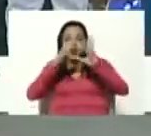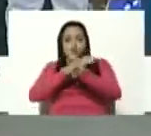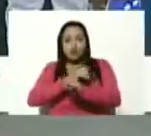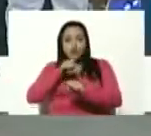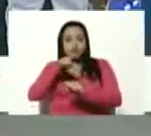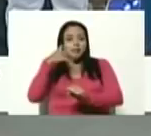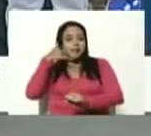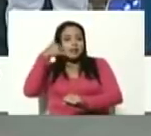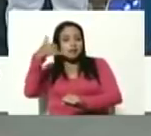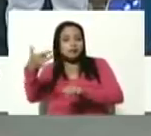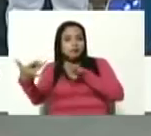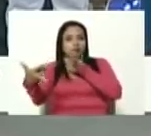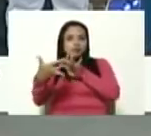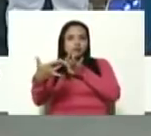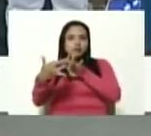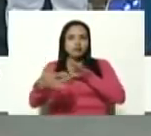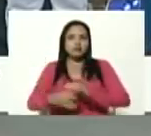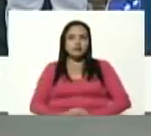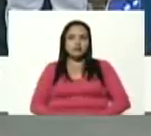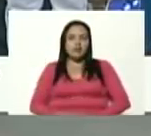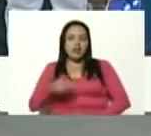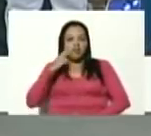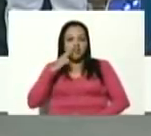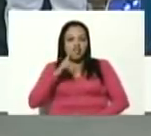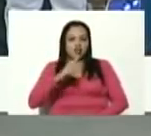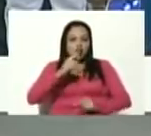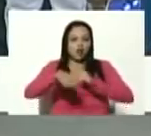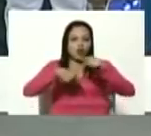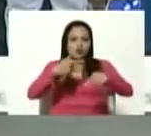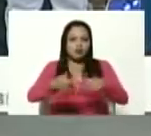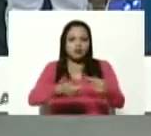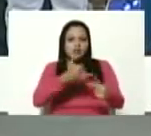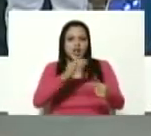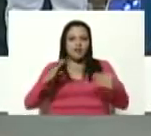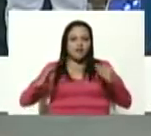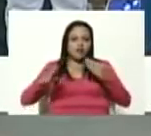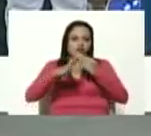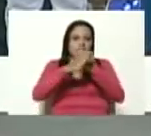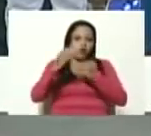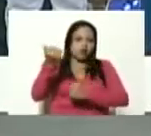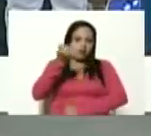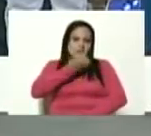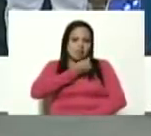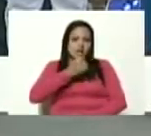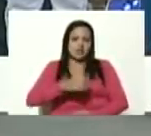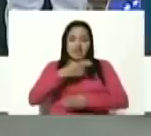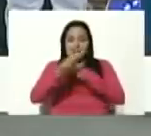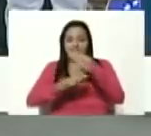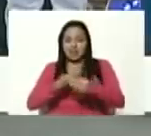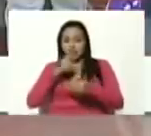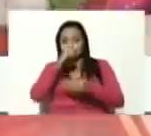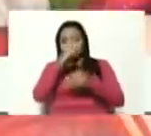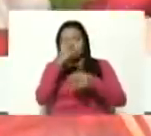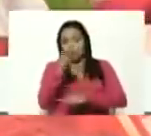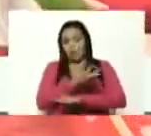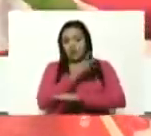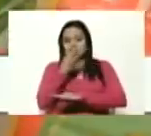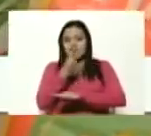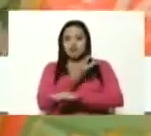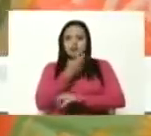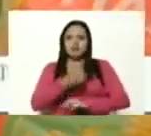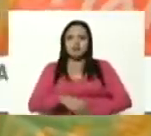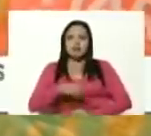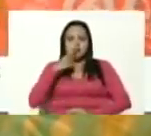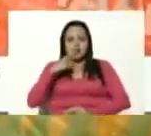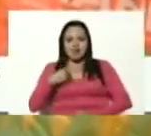llamó viendo los efectos inclementes del bloqueo criminal diseñado desde Washington y me